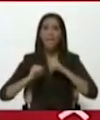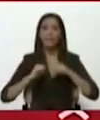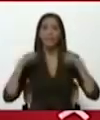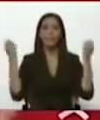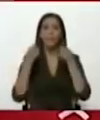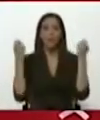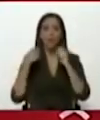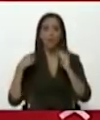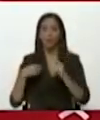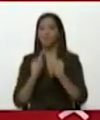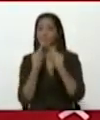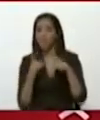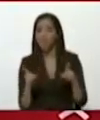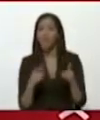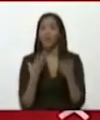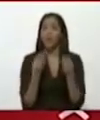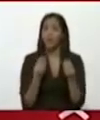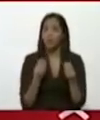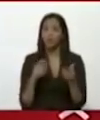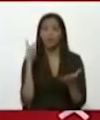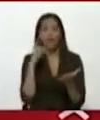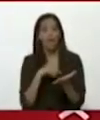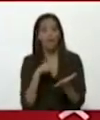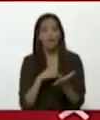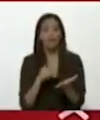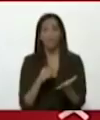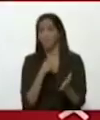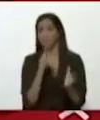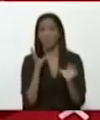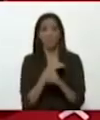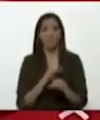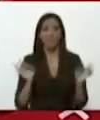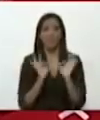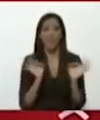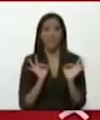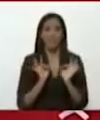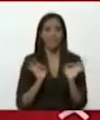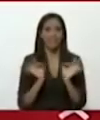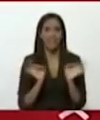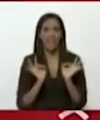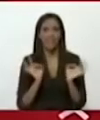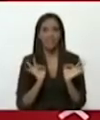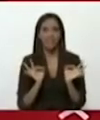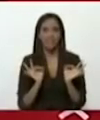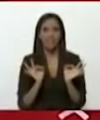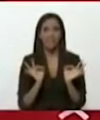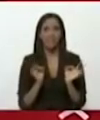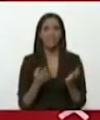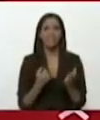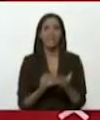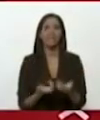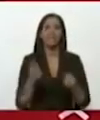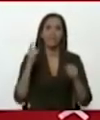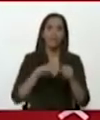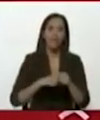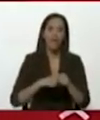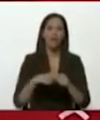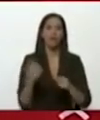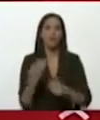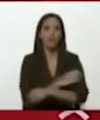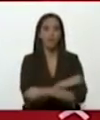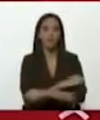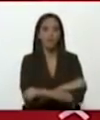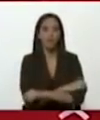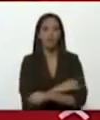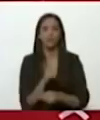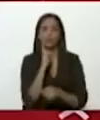clandestino, de cuando muchos aquí no creían en nada, que estaban vinculados con la derecha, que se hacían